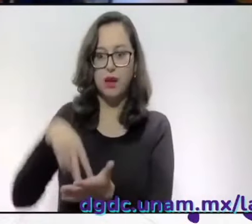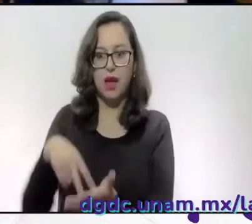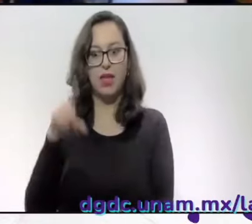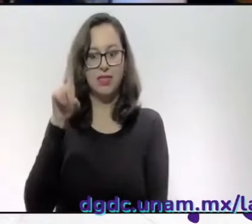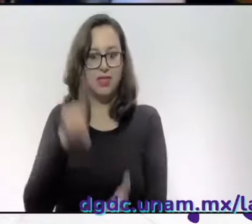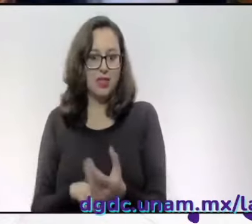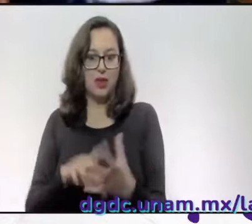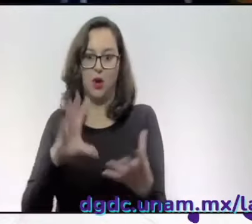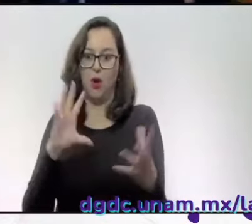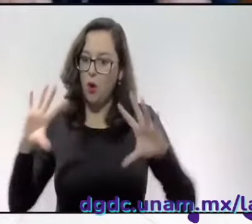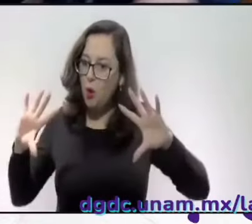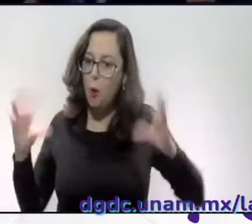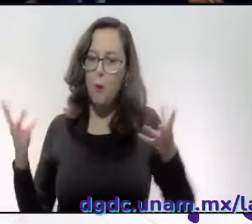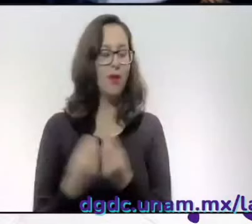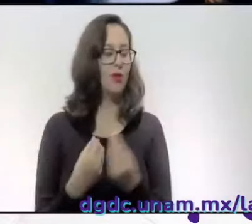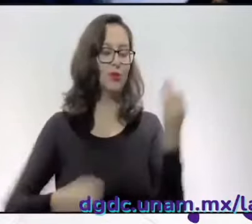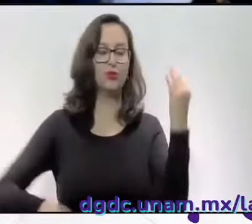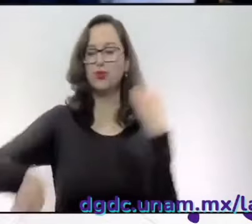imaginar.